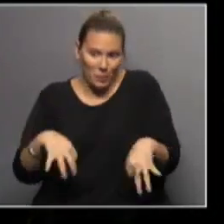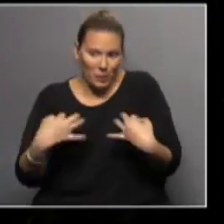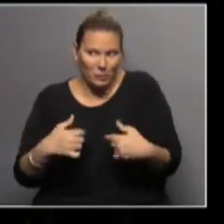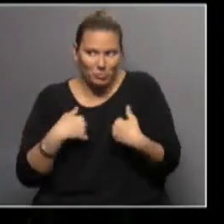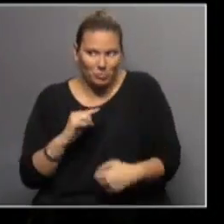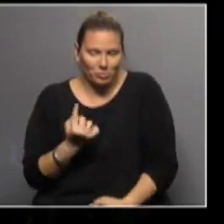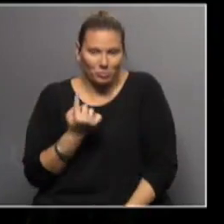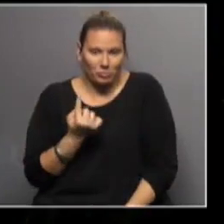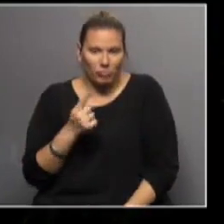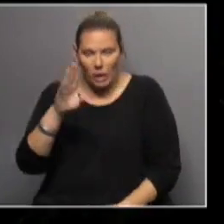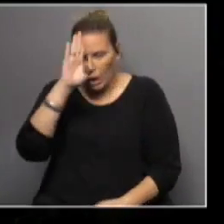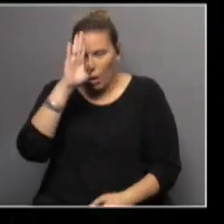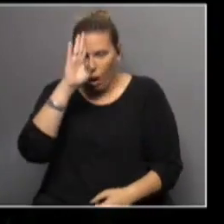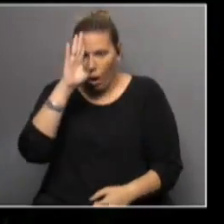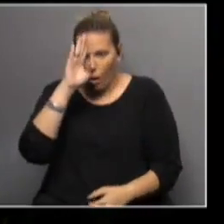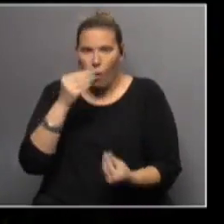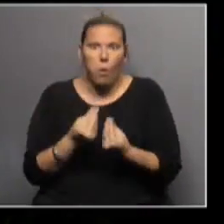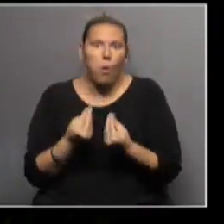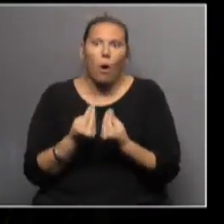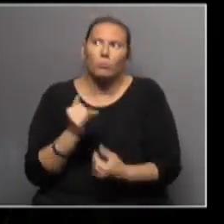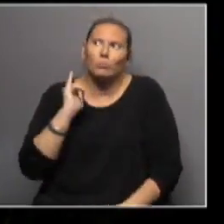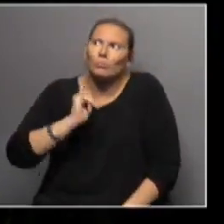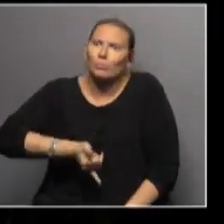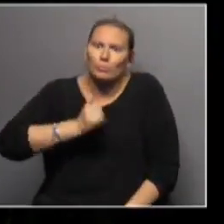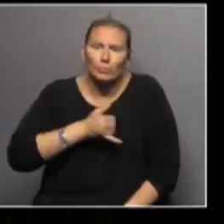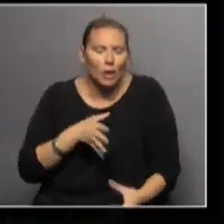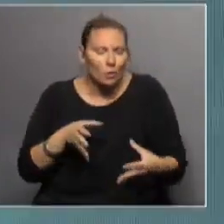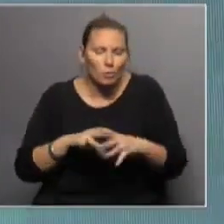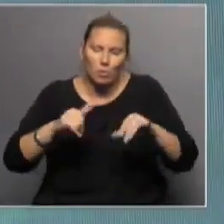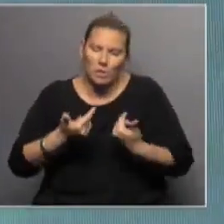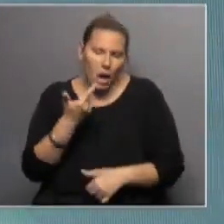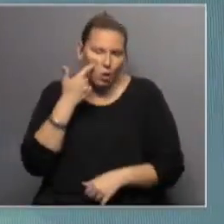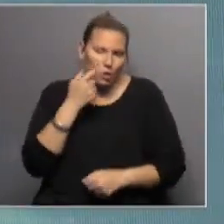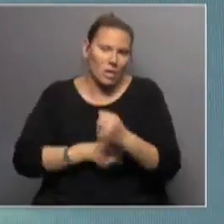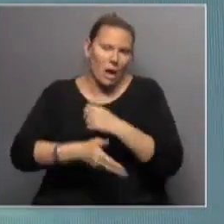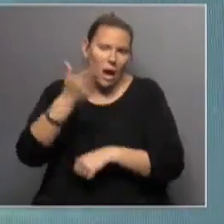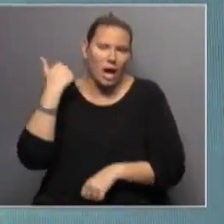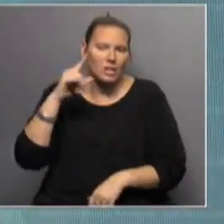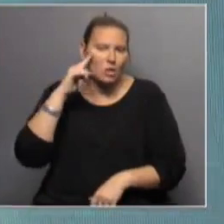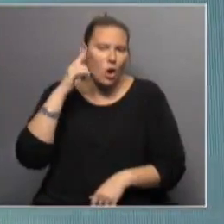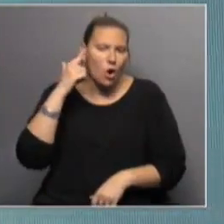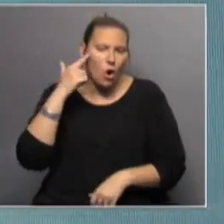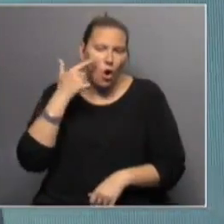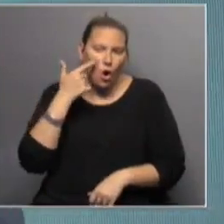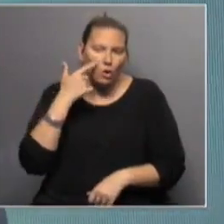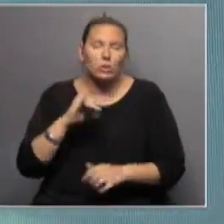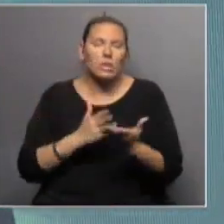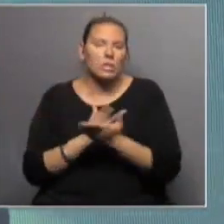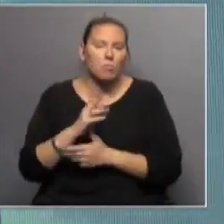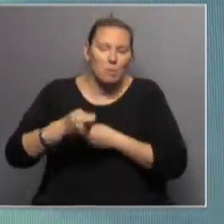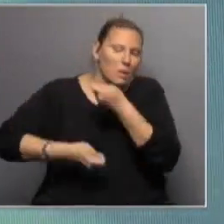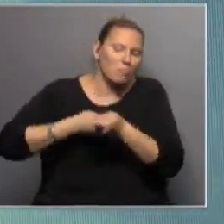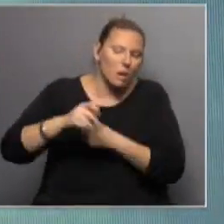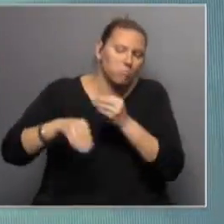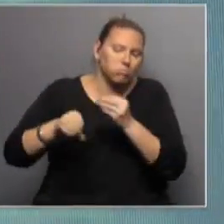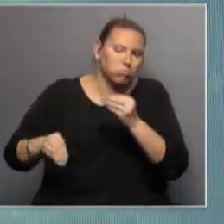Y bueno, estarás aprendiendo mucho también. Totalmente del equipo que ya tiene años y que la sabe de memoria, pero igual siempre se agregan cosas